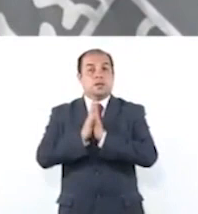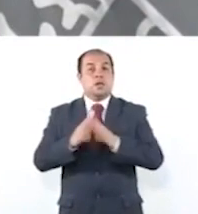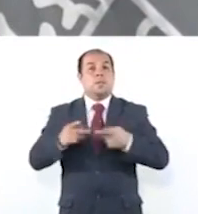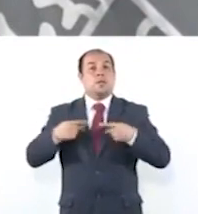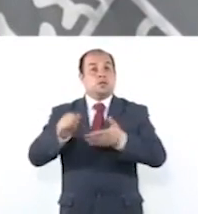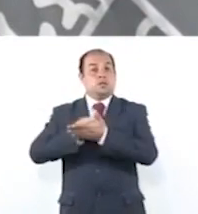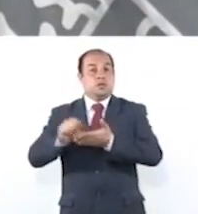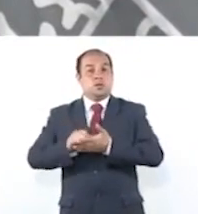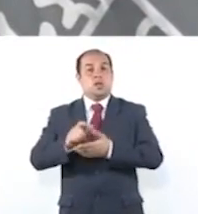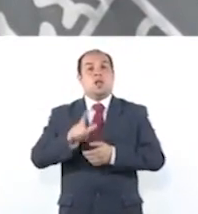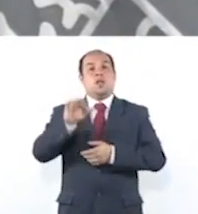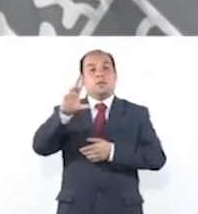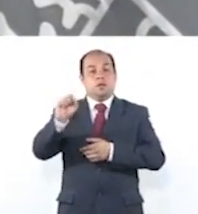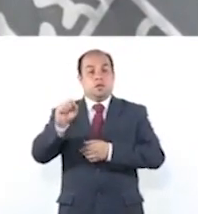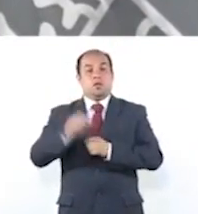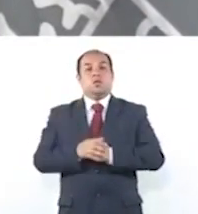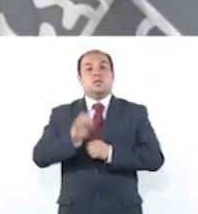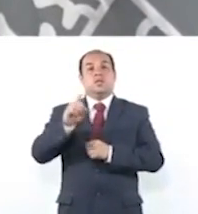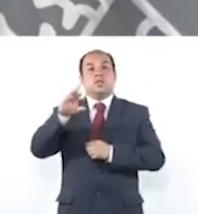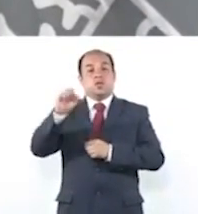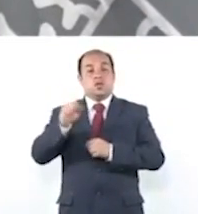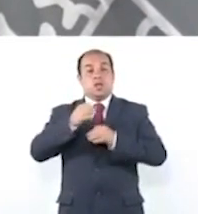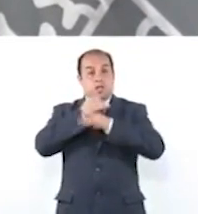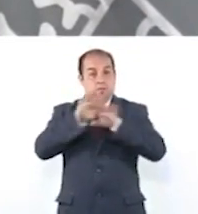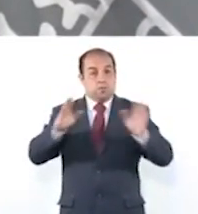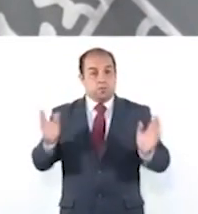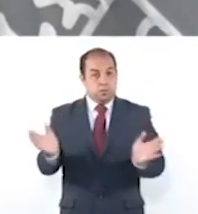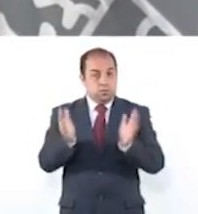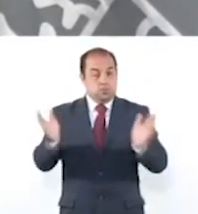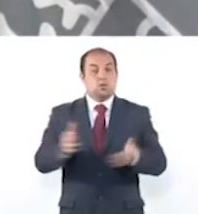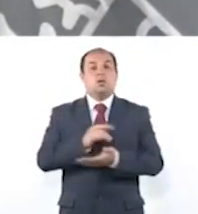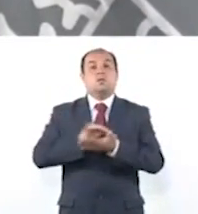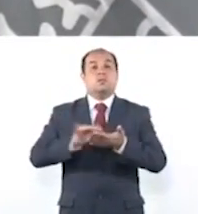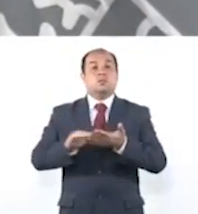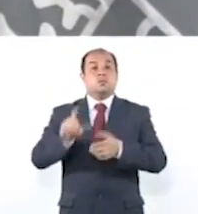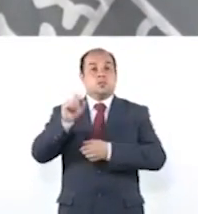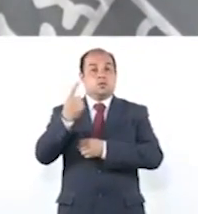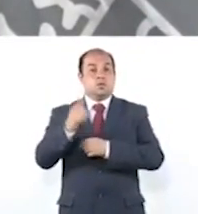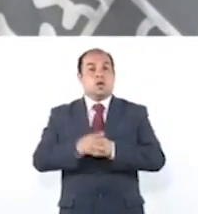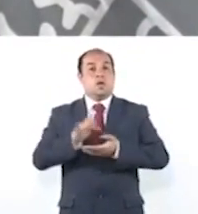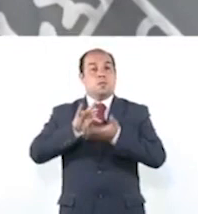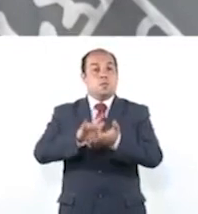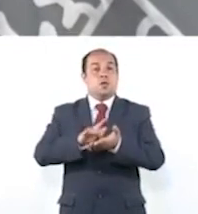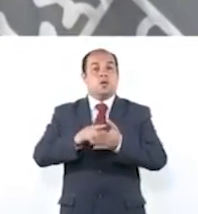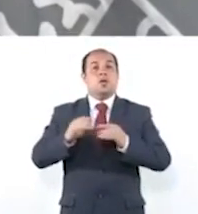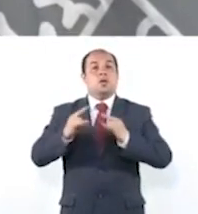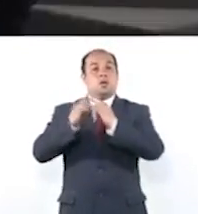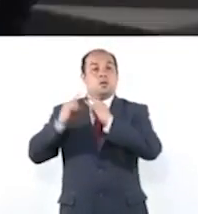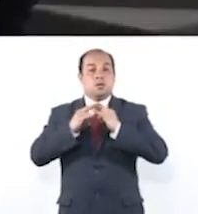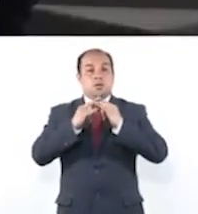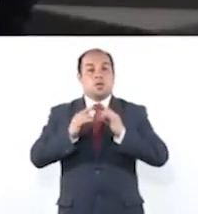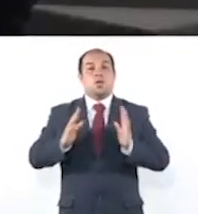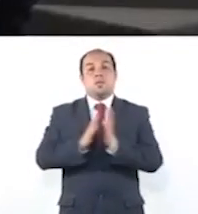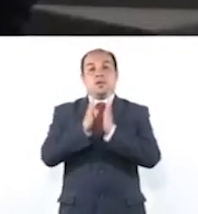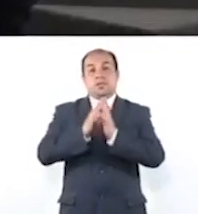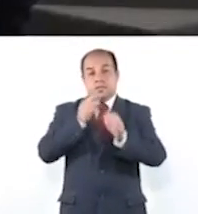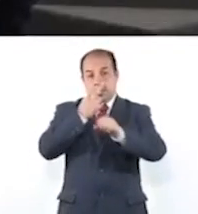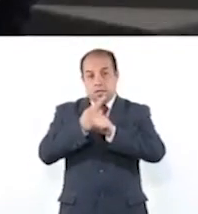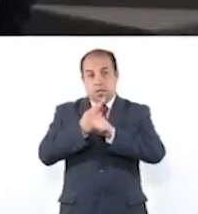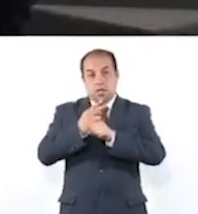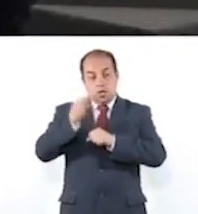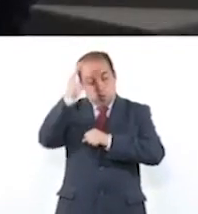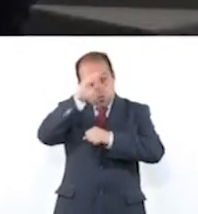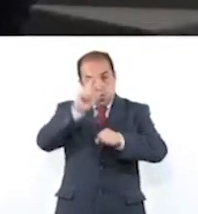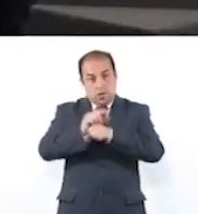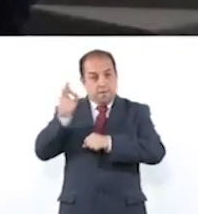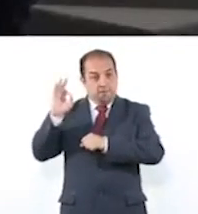libreros, editores, promotores de lectura. 21. Apoyar la campaña con la participación de la Secretaría de Cultura Federal, que ya está